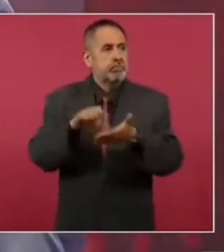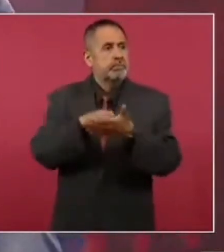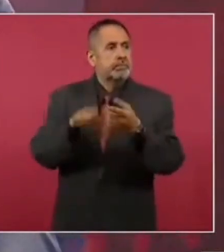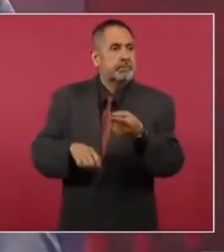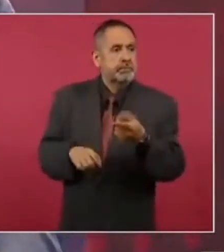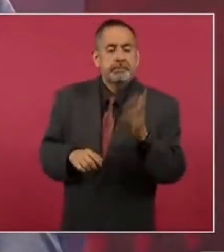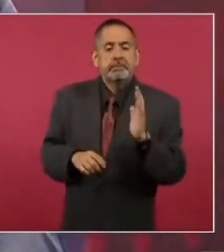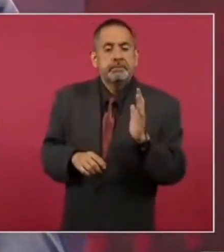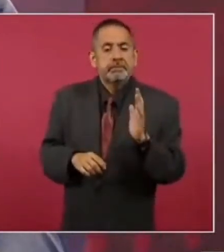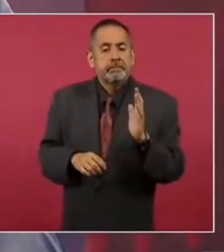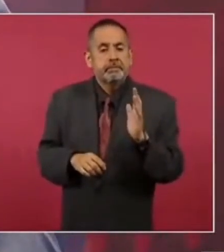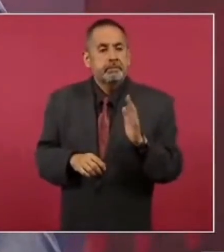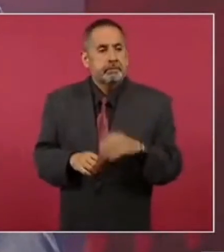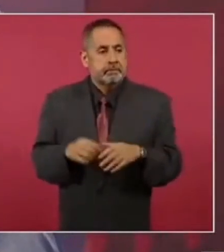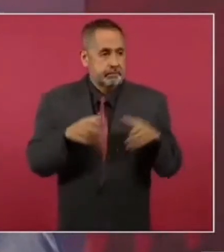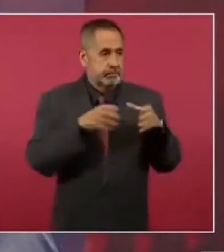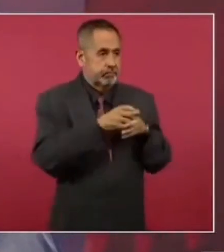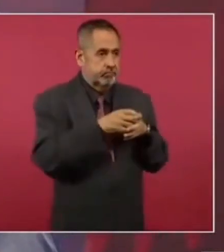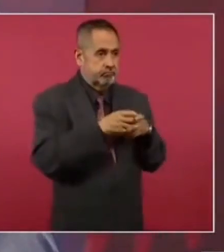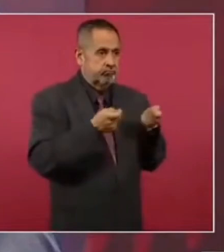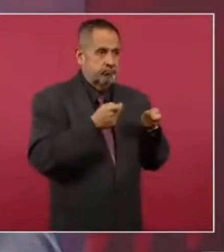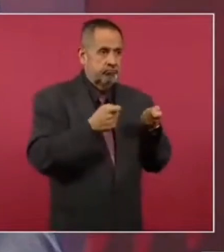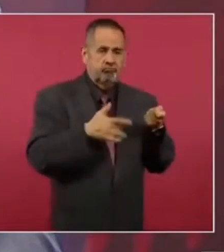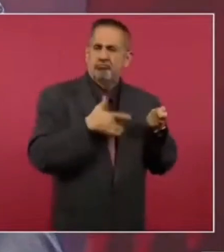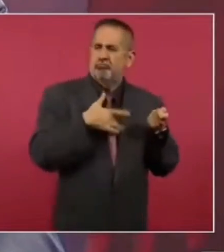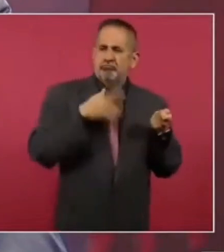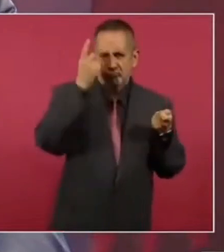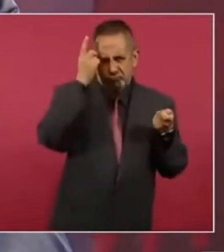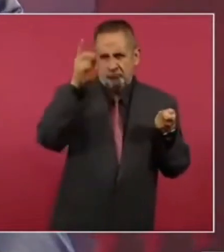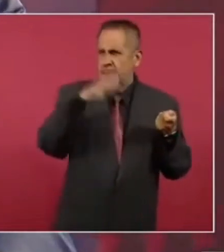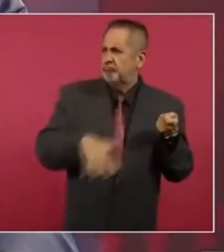mandan los que se sentían dueños de México.